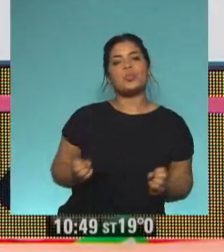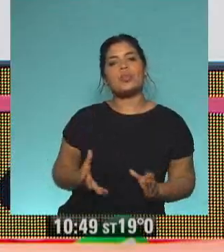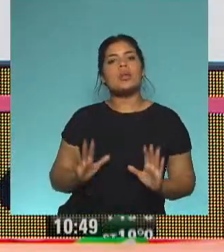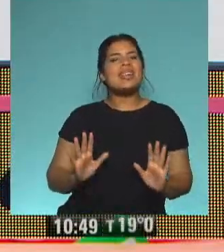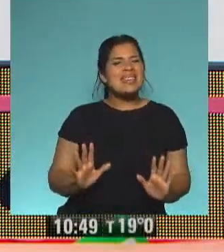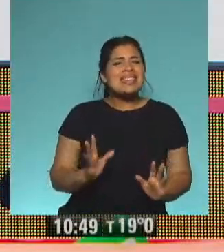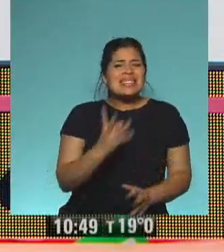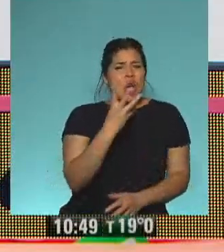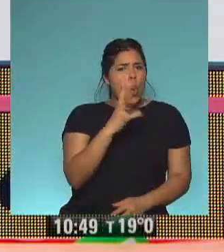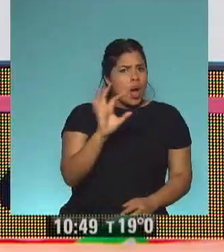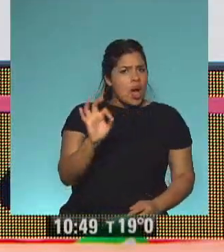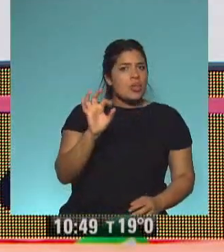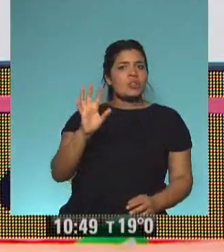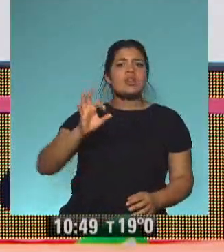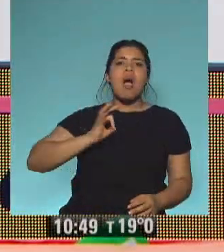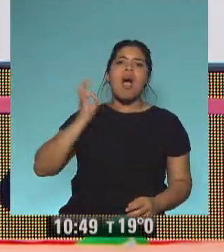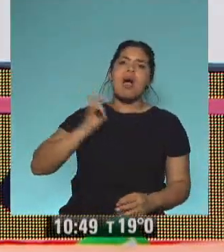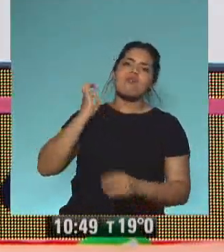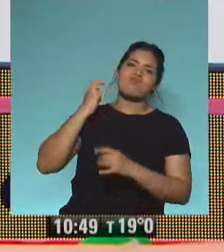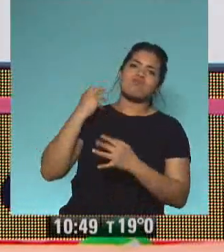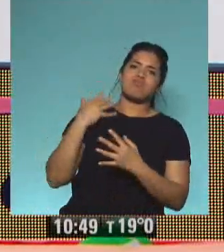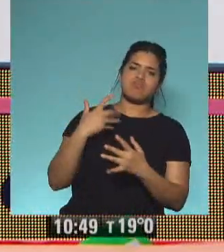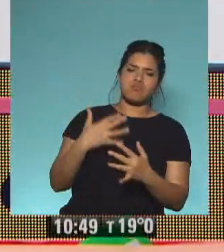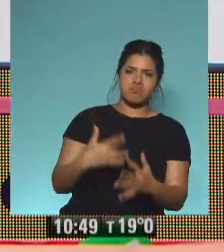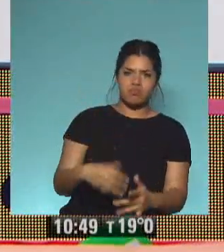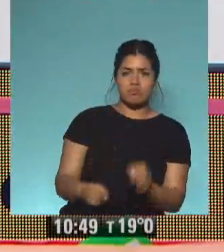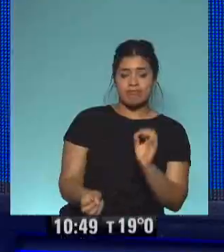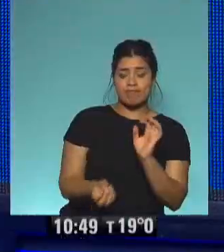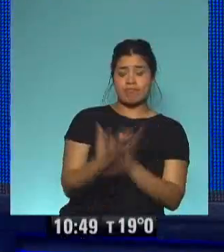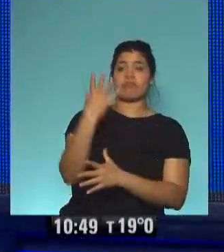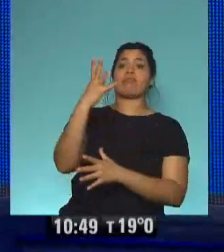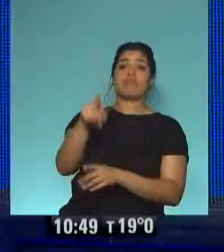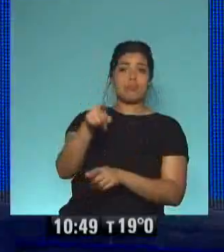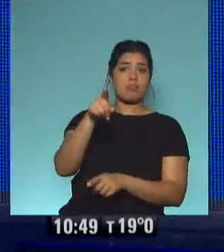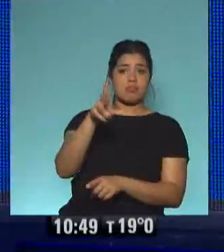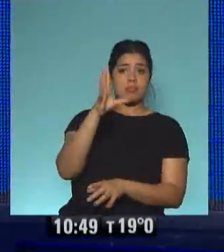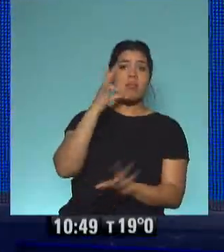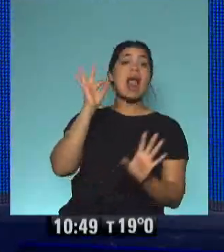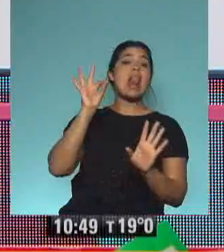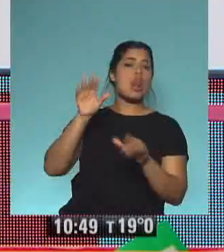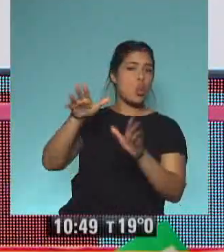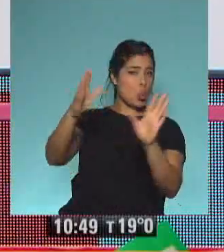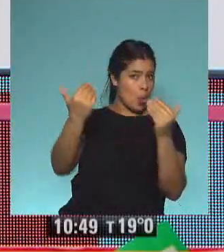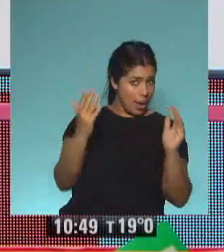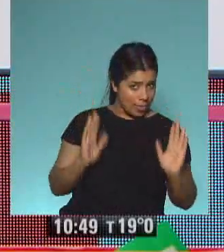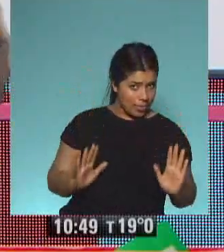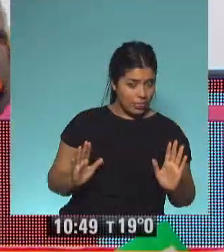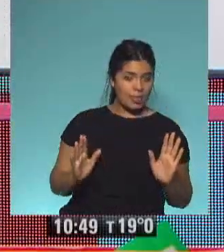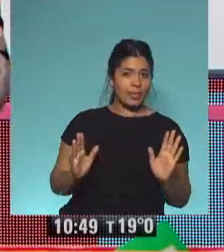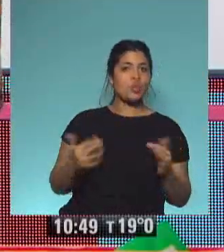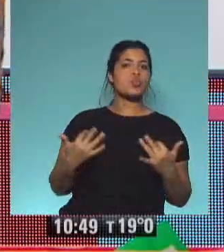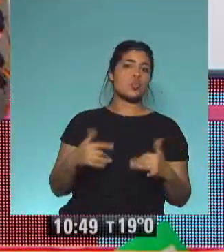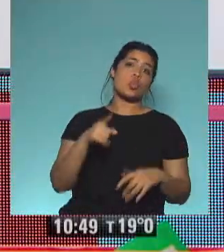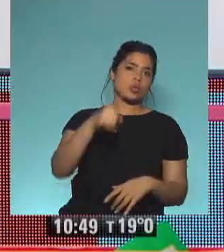como 400 años para que se inventara un aparato para volar. ¿Después de 1400 años? Sí, un adelantado absoluto, claro. Mucho